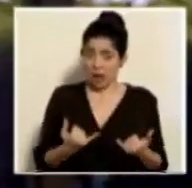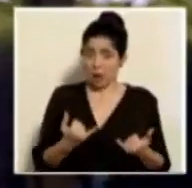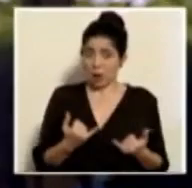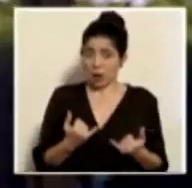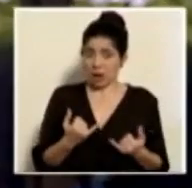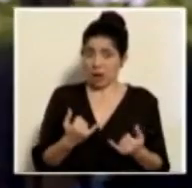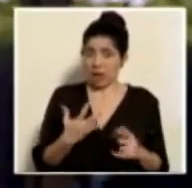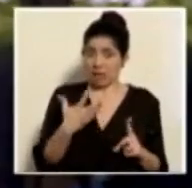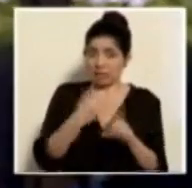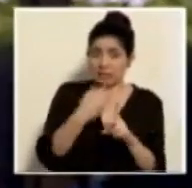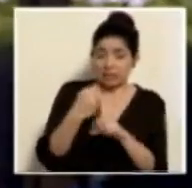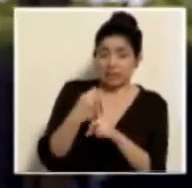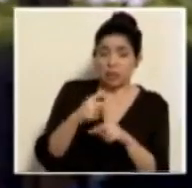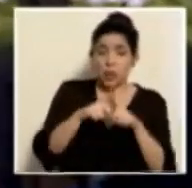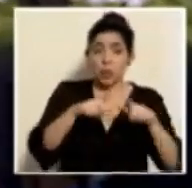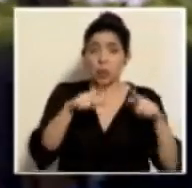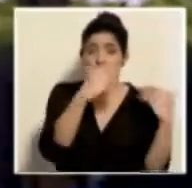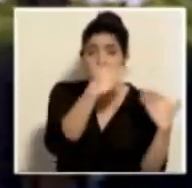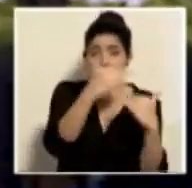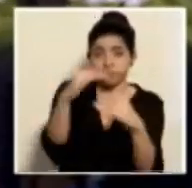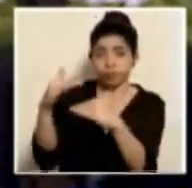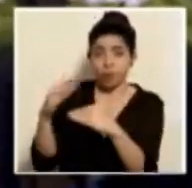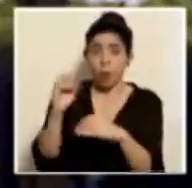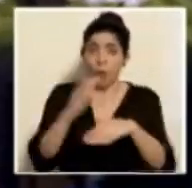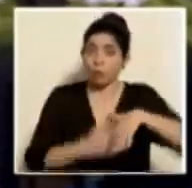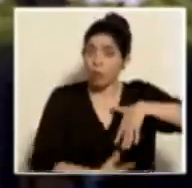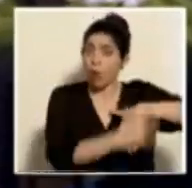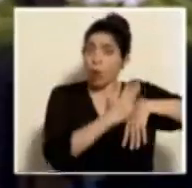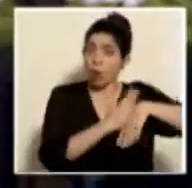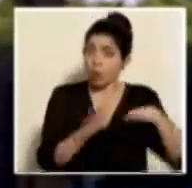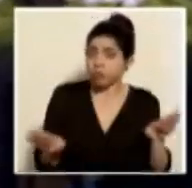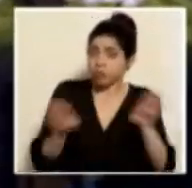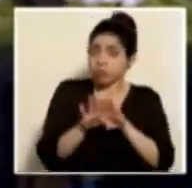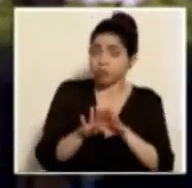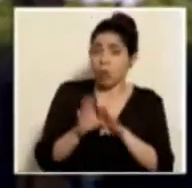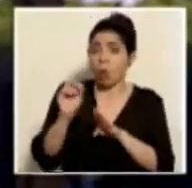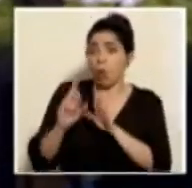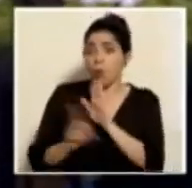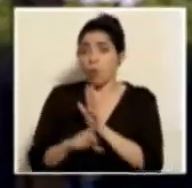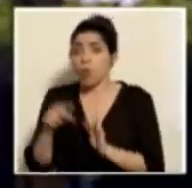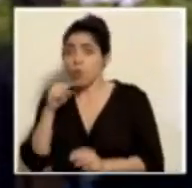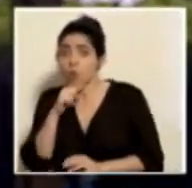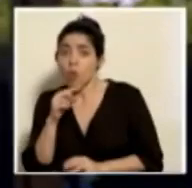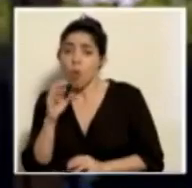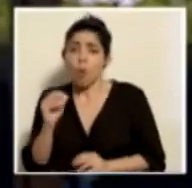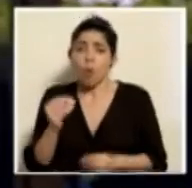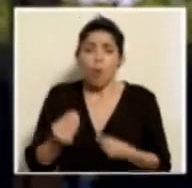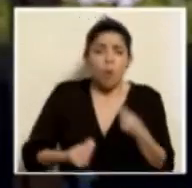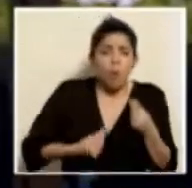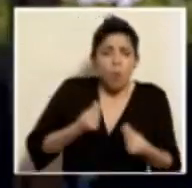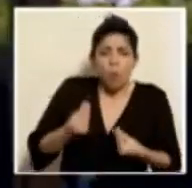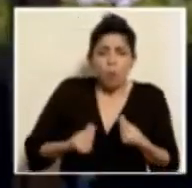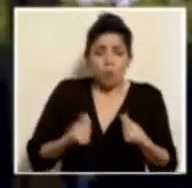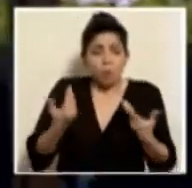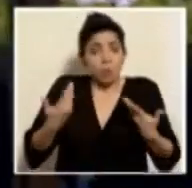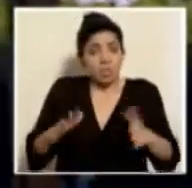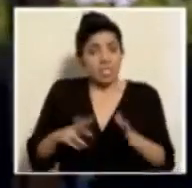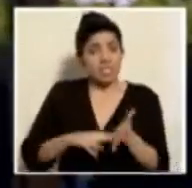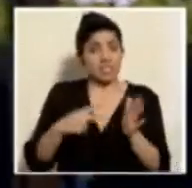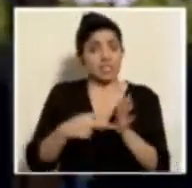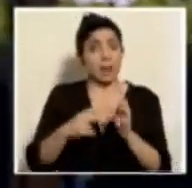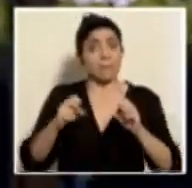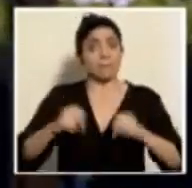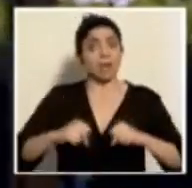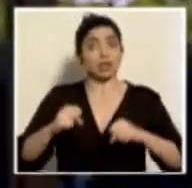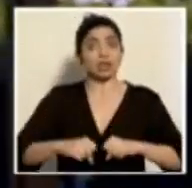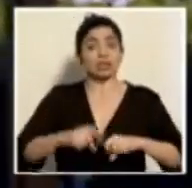Si cierres por zonas, total en el país, ¿cómo lo están visualizando? ¿Alertas rojas específicas? O si ya se abre la puerta